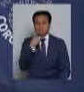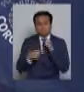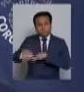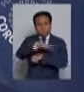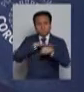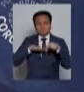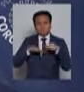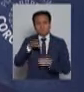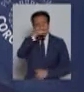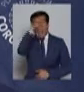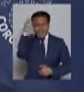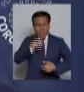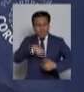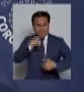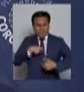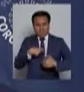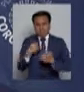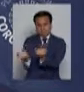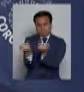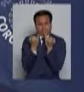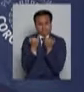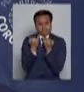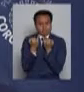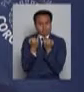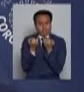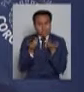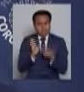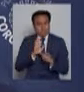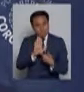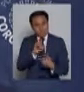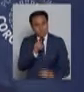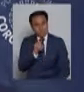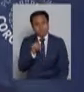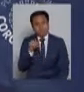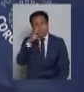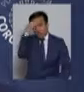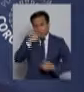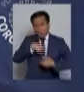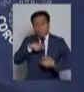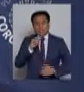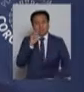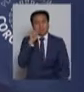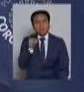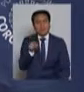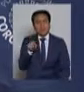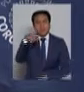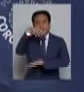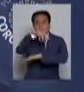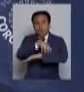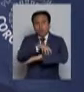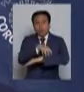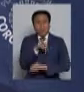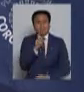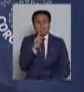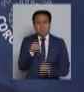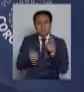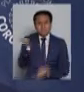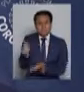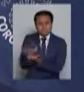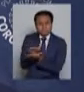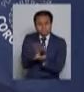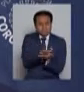en la Araucanía, que según los últimos datos que presentó ahora, la Araucanía vendría a ser la región que tiene más